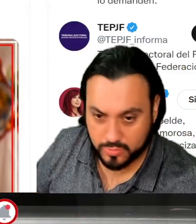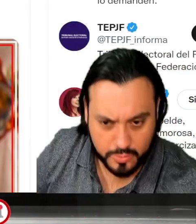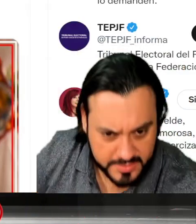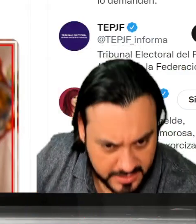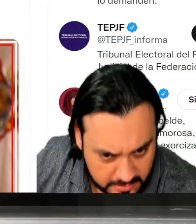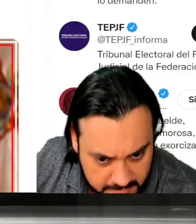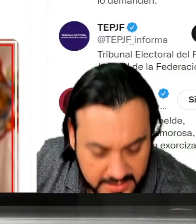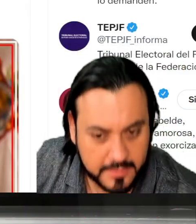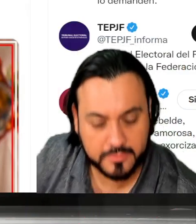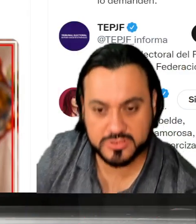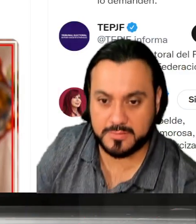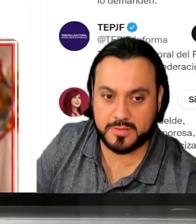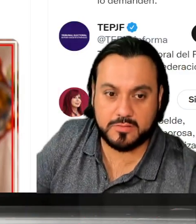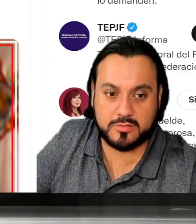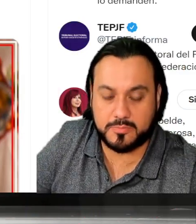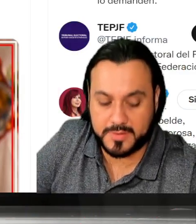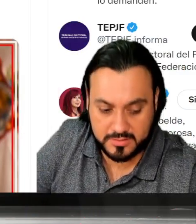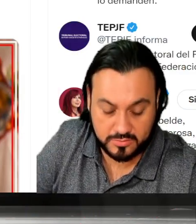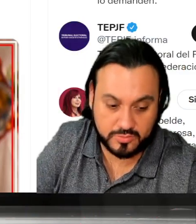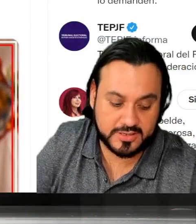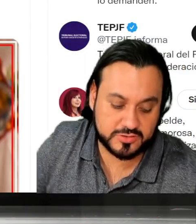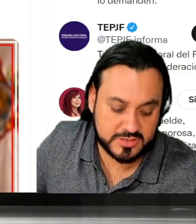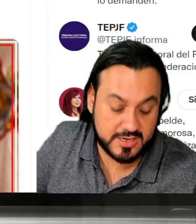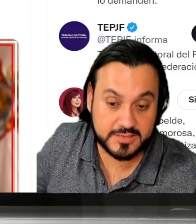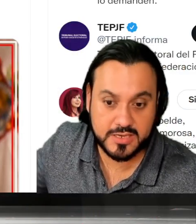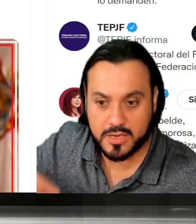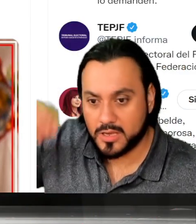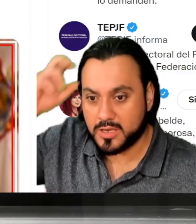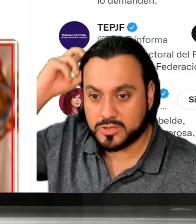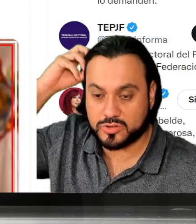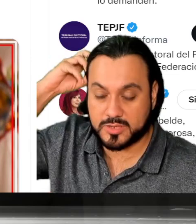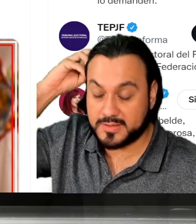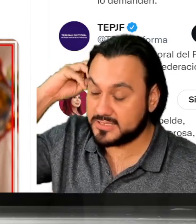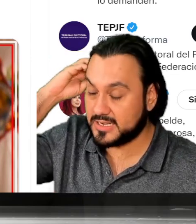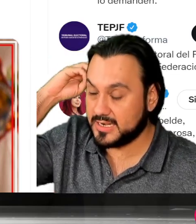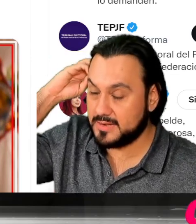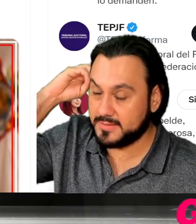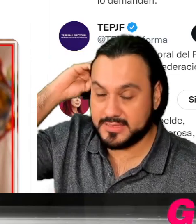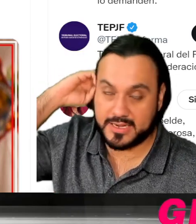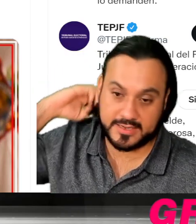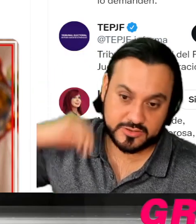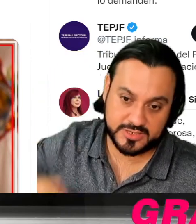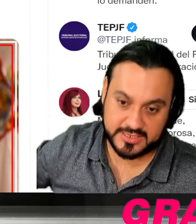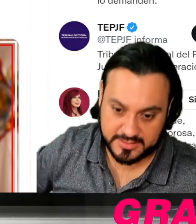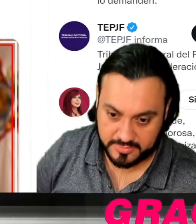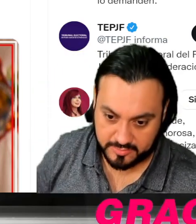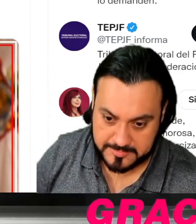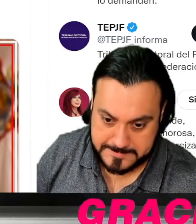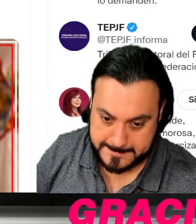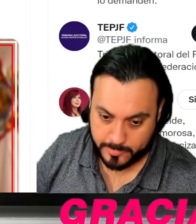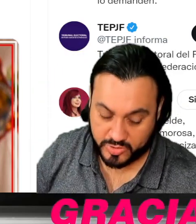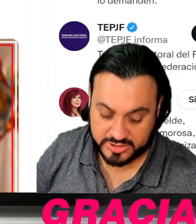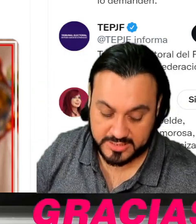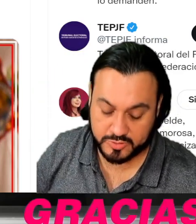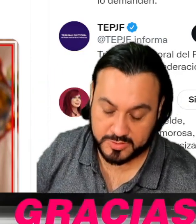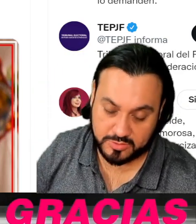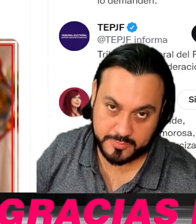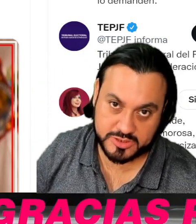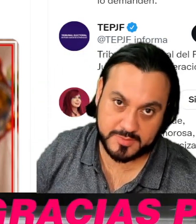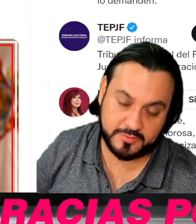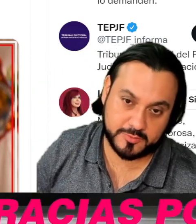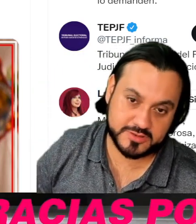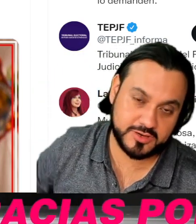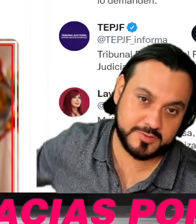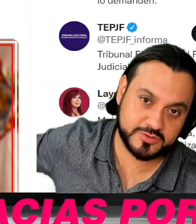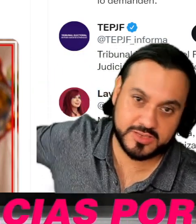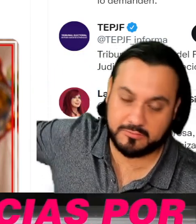deja tu comentario Dale me gusta el vídeo compártelo en tus redes sociales suscríbete a este canal benditas redes sociales en vivo nos estaremos viendo